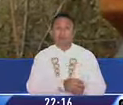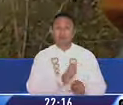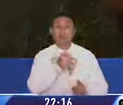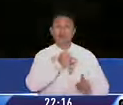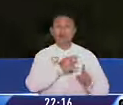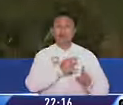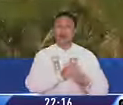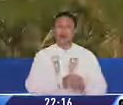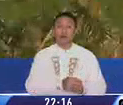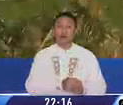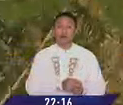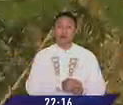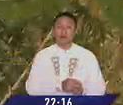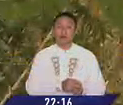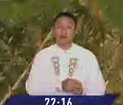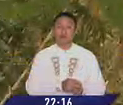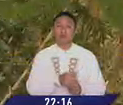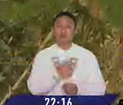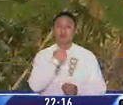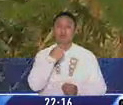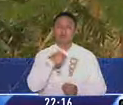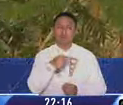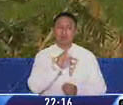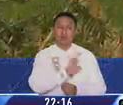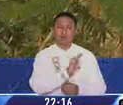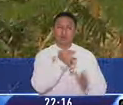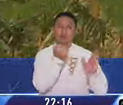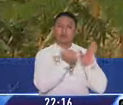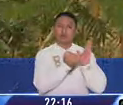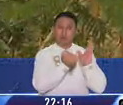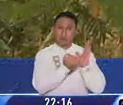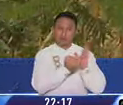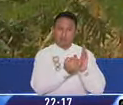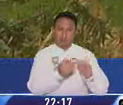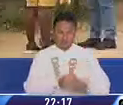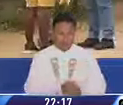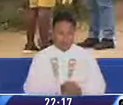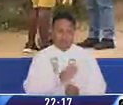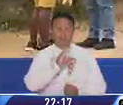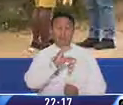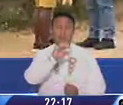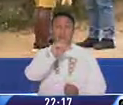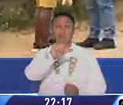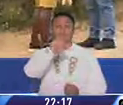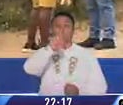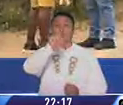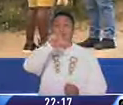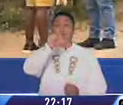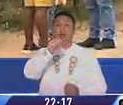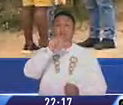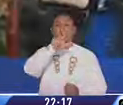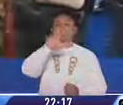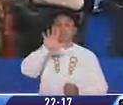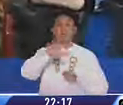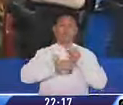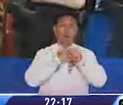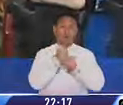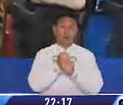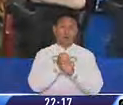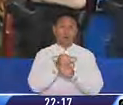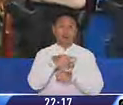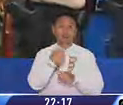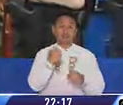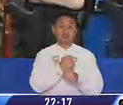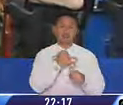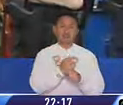joder. Ellos manifestaron que la identidad del cuerpo sería Carlos A, de 35 años de edad, quien se